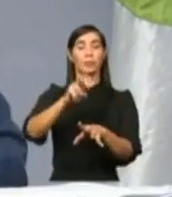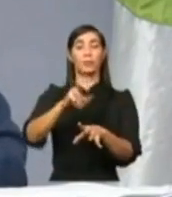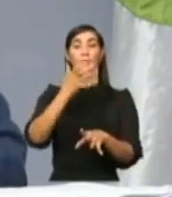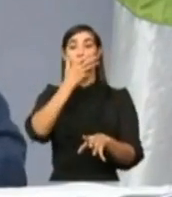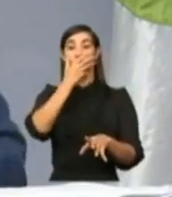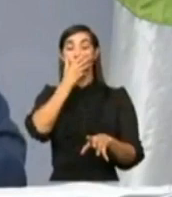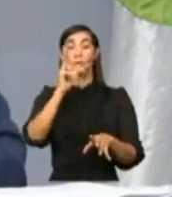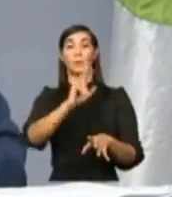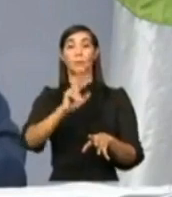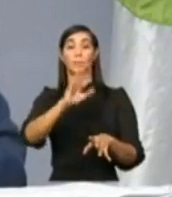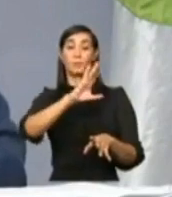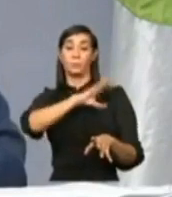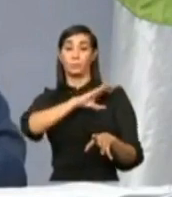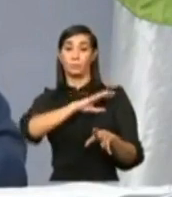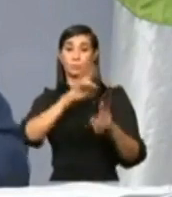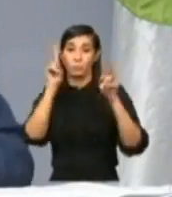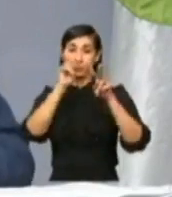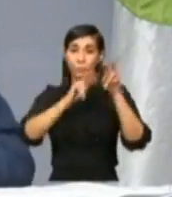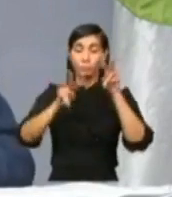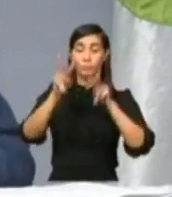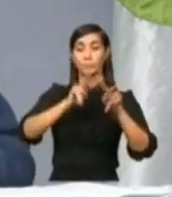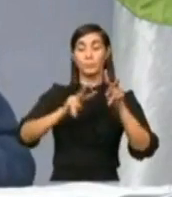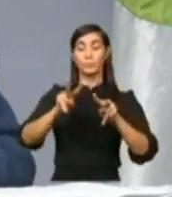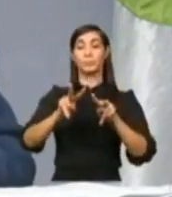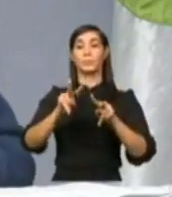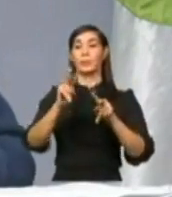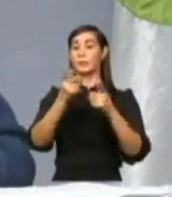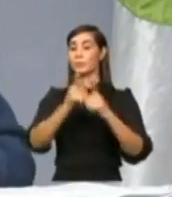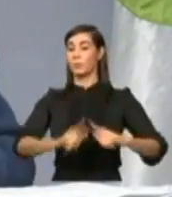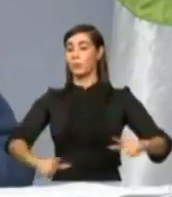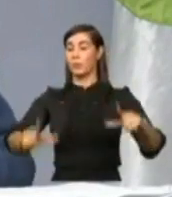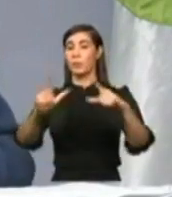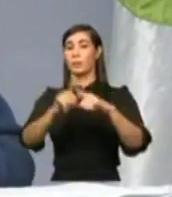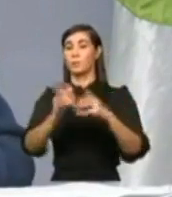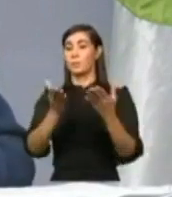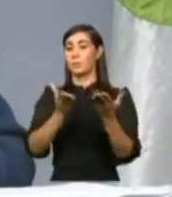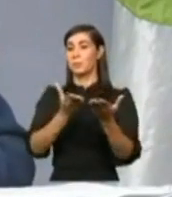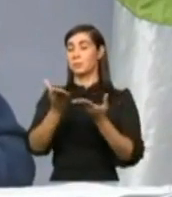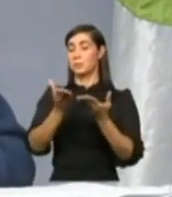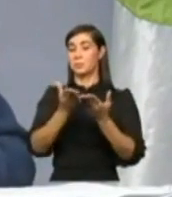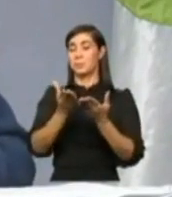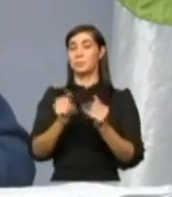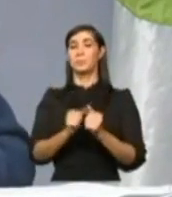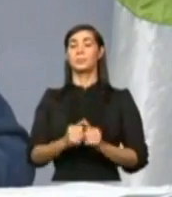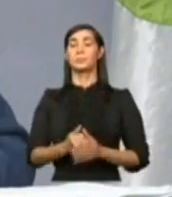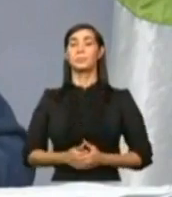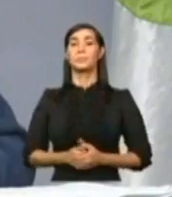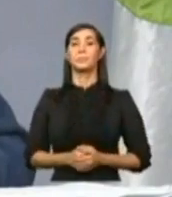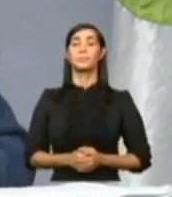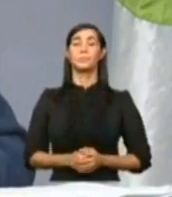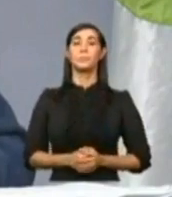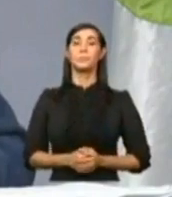espacios públicos o en áreas de servicios ya señaladas.